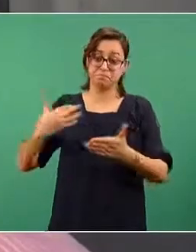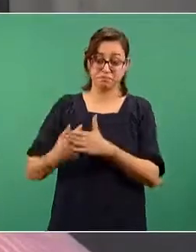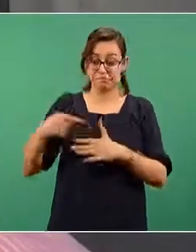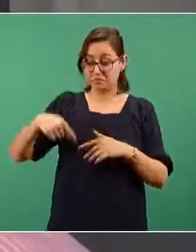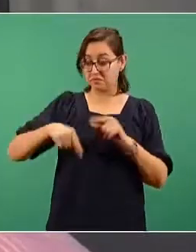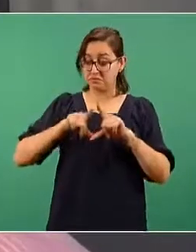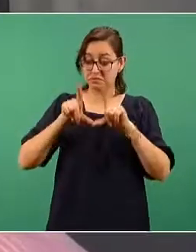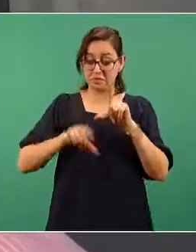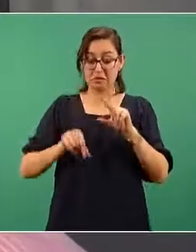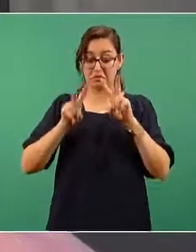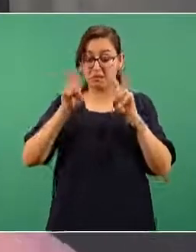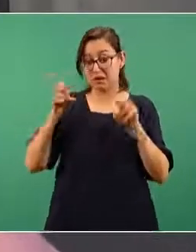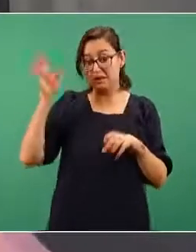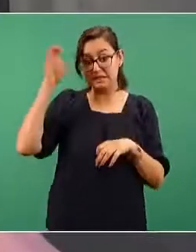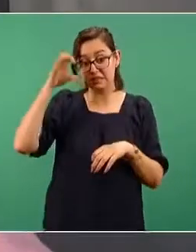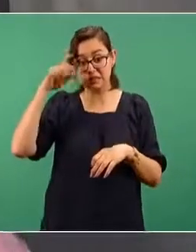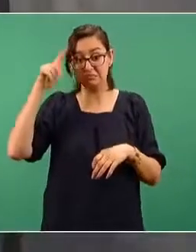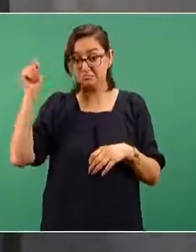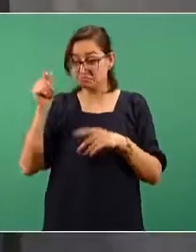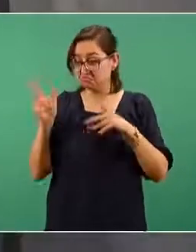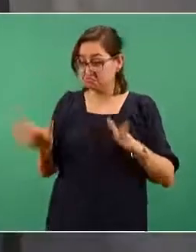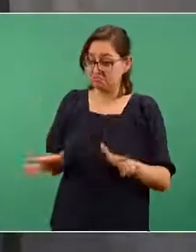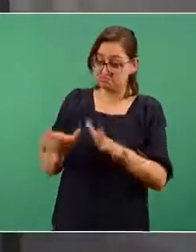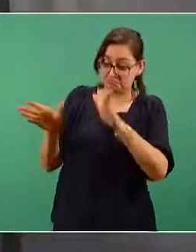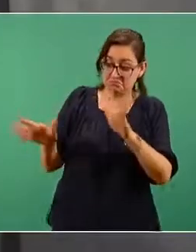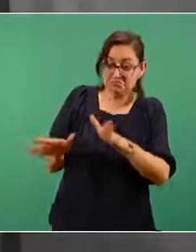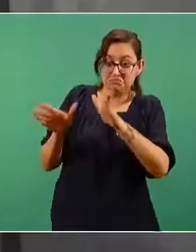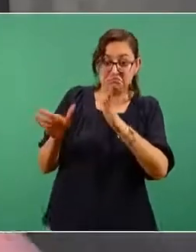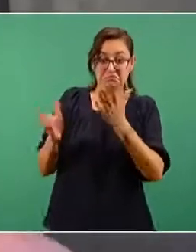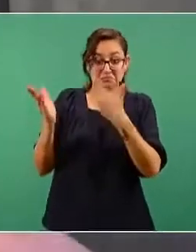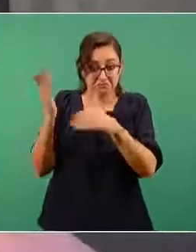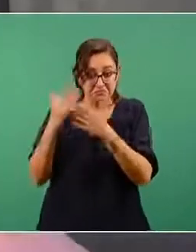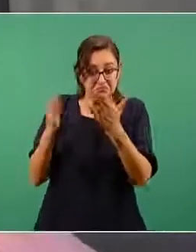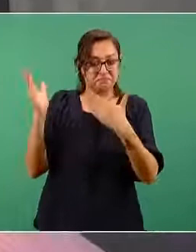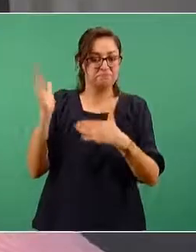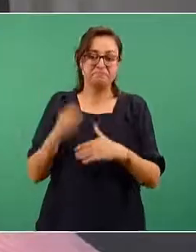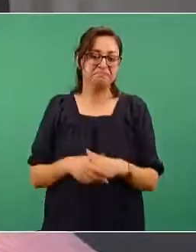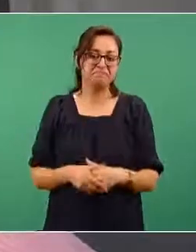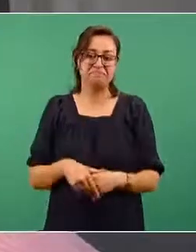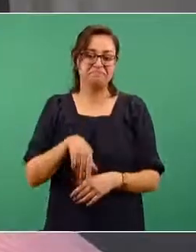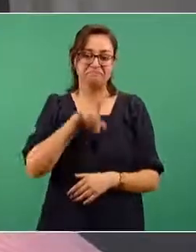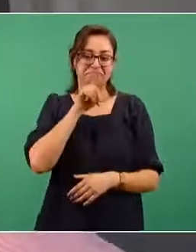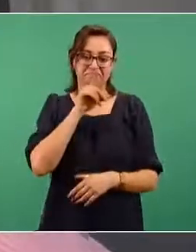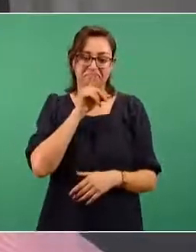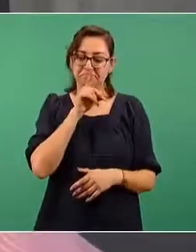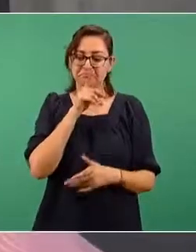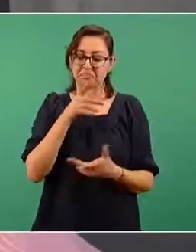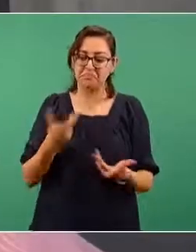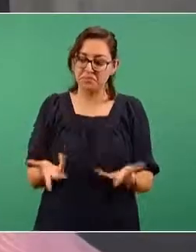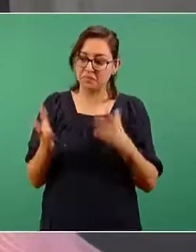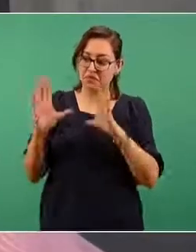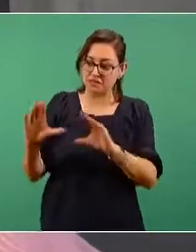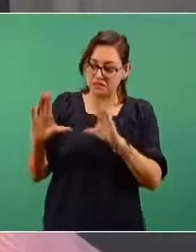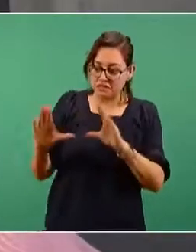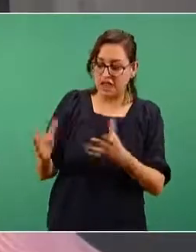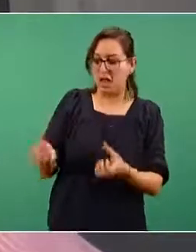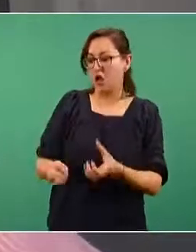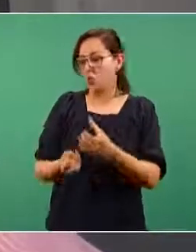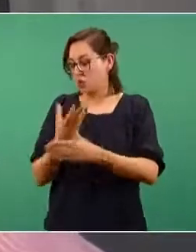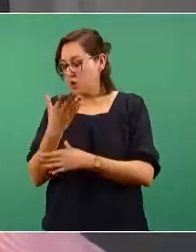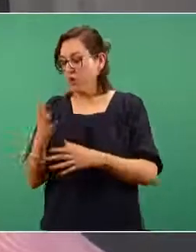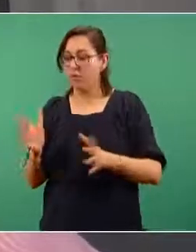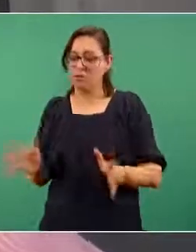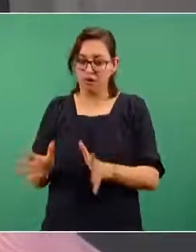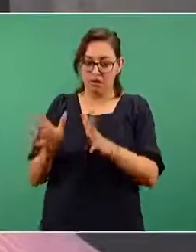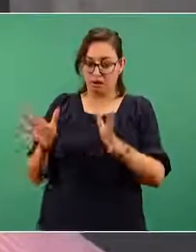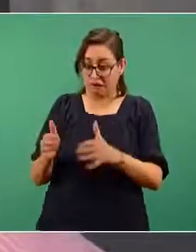sido del todo exitosas en estimular la producción científica, la formación de nuevos talentos o